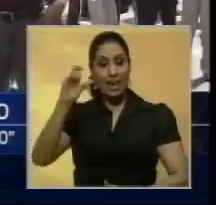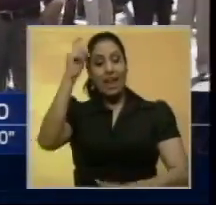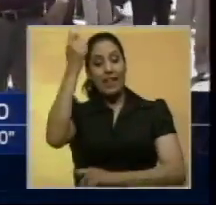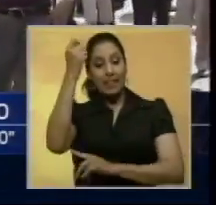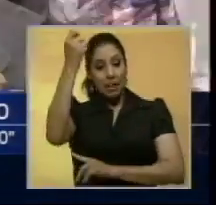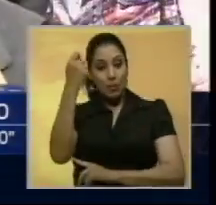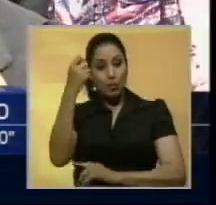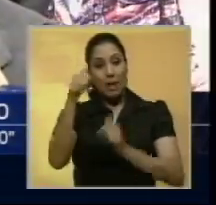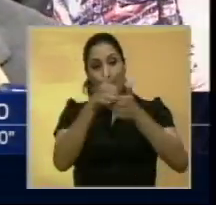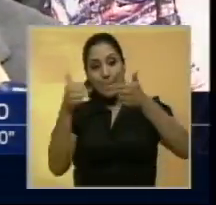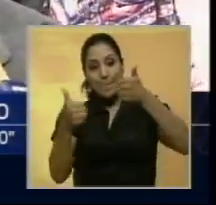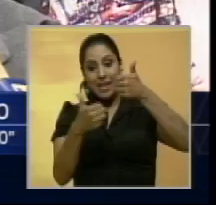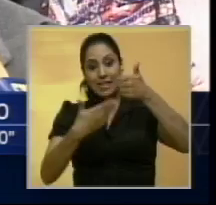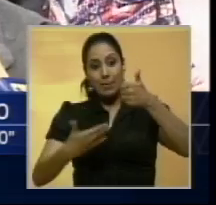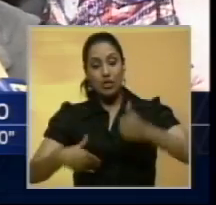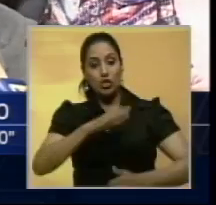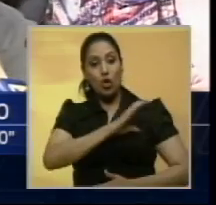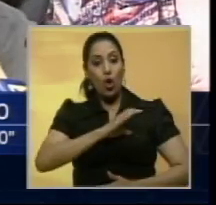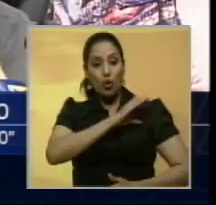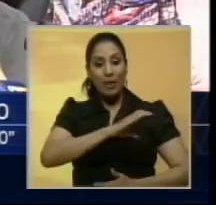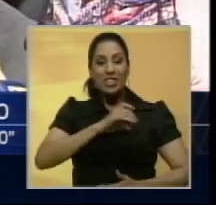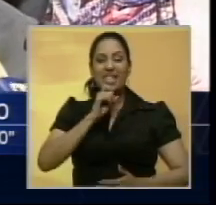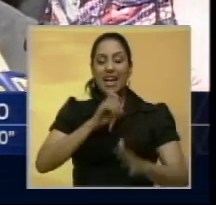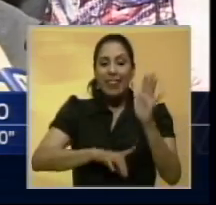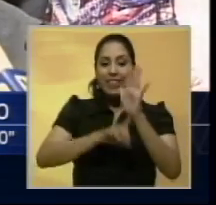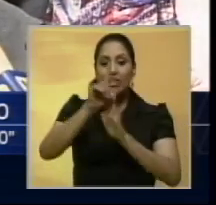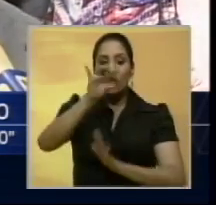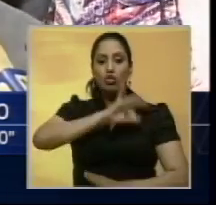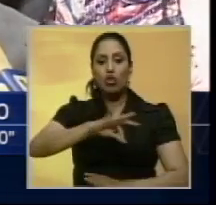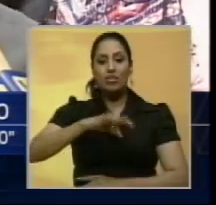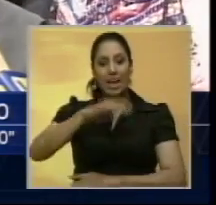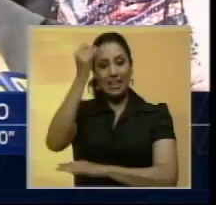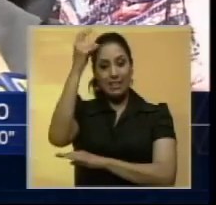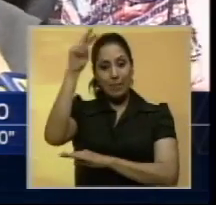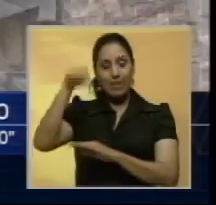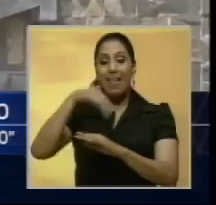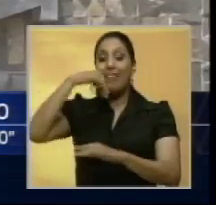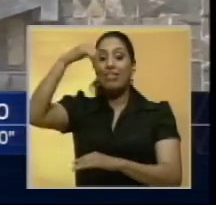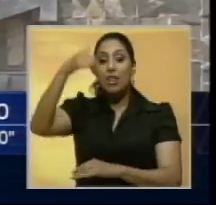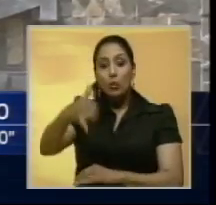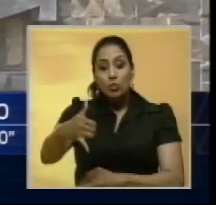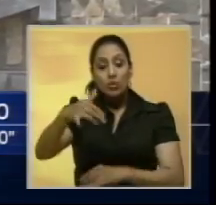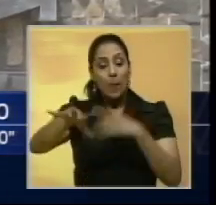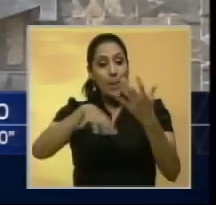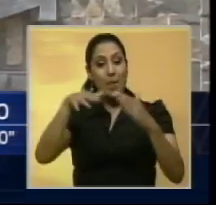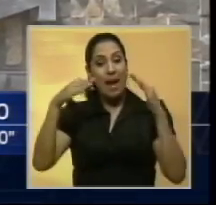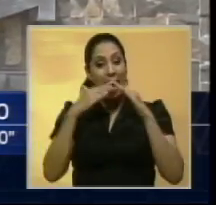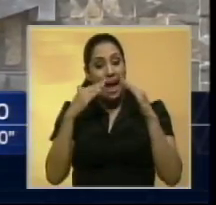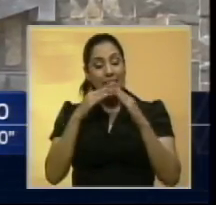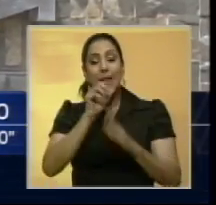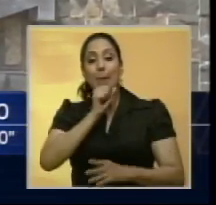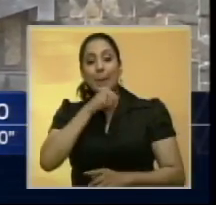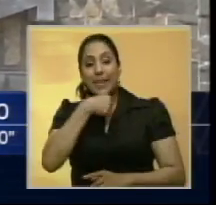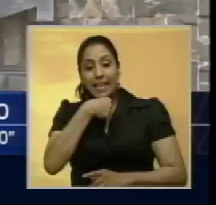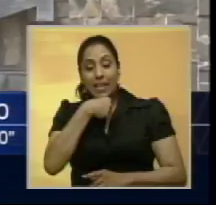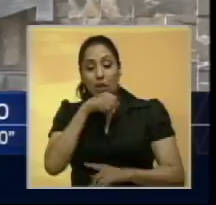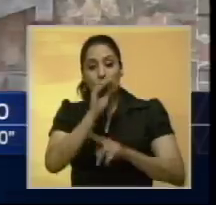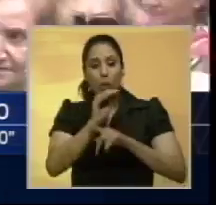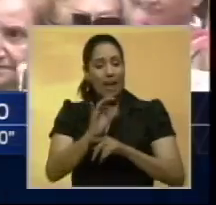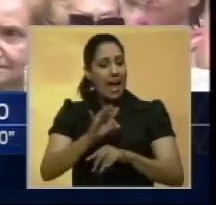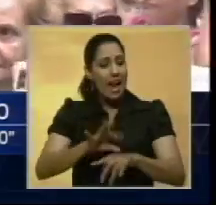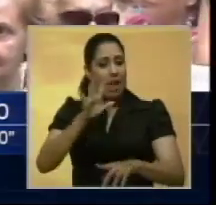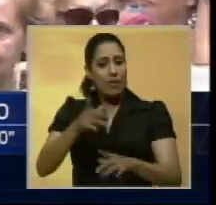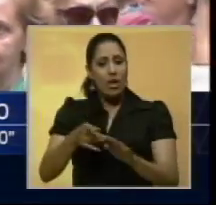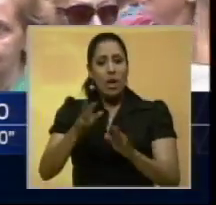José Trujillo, vicepresidente de la Comisión de Desarrollo Social de la Asamblea Nacional, denunció que la situación de las casas de reposo se ha ido agravando